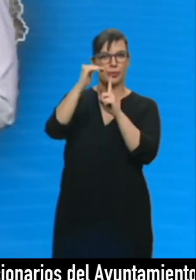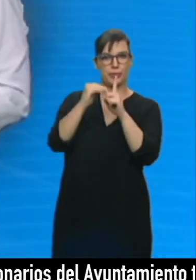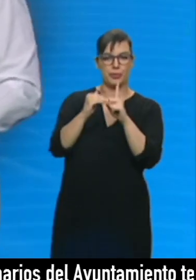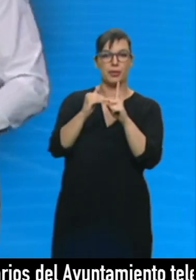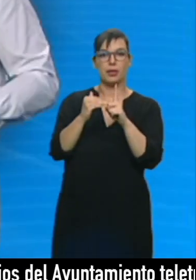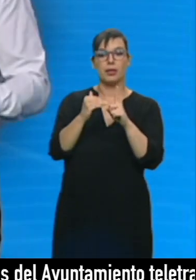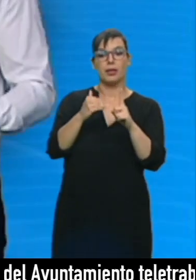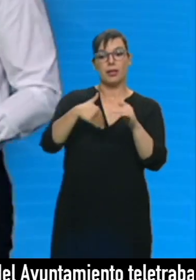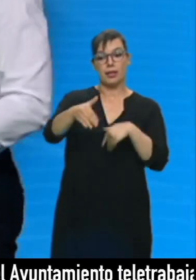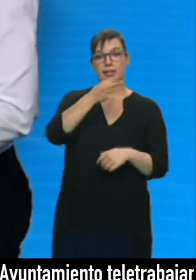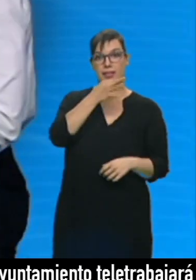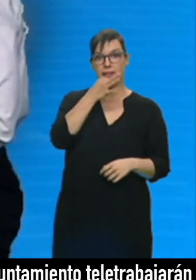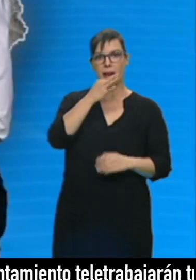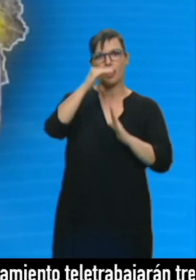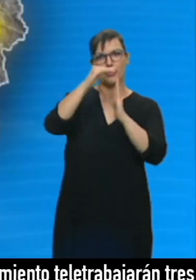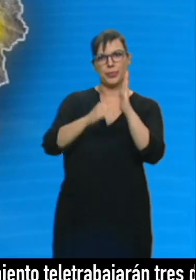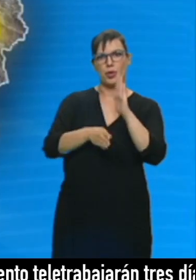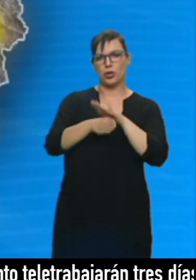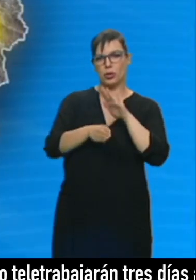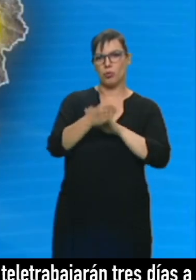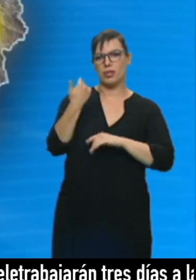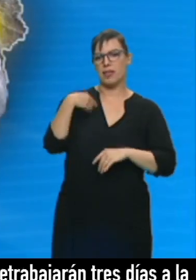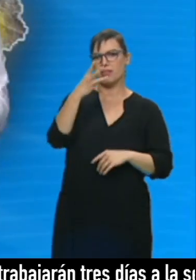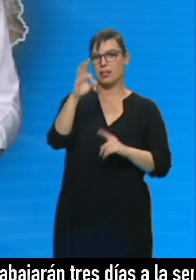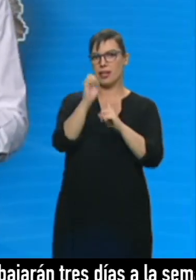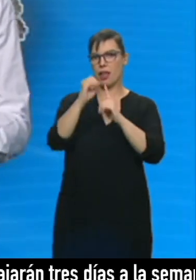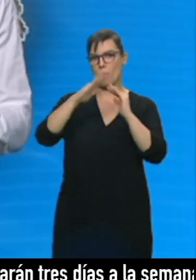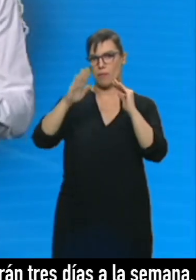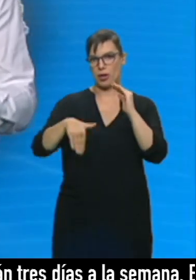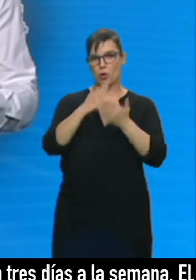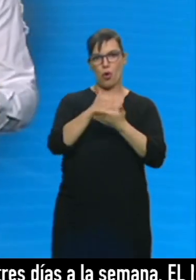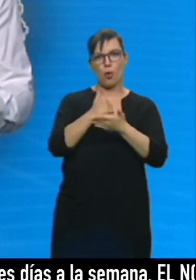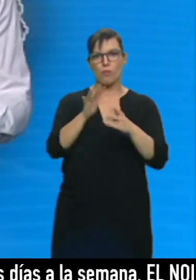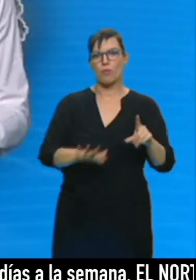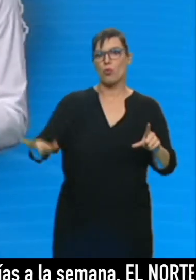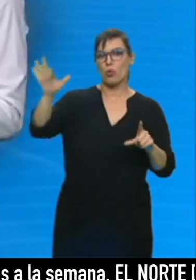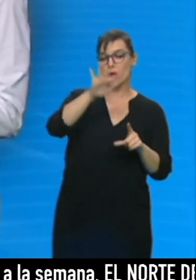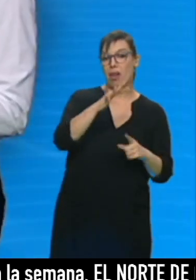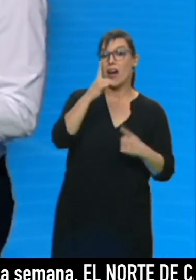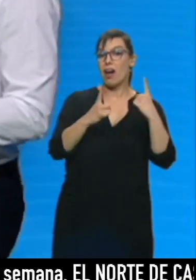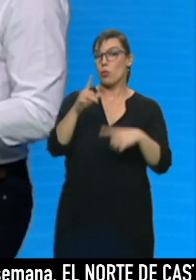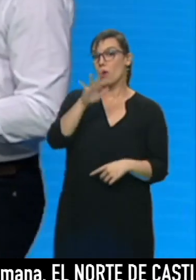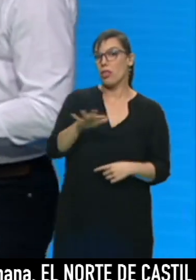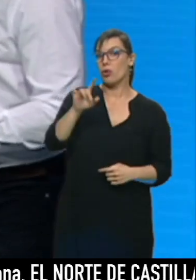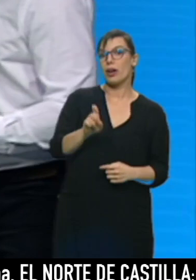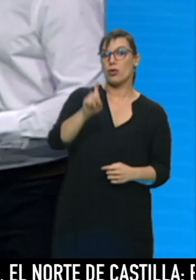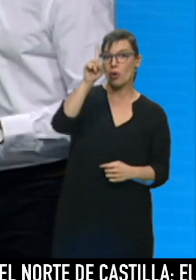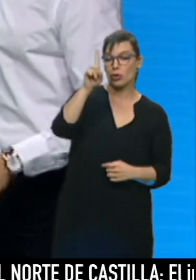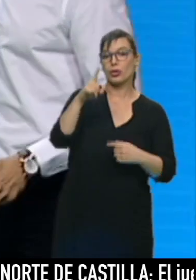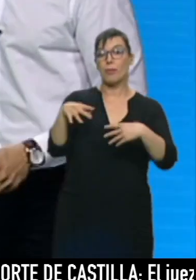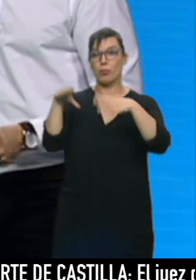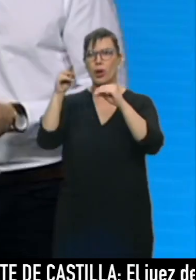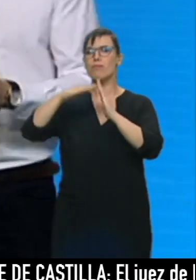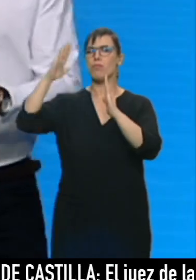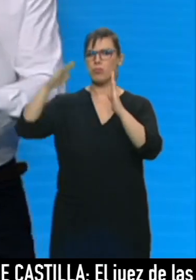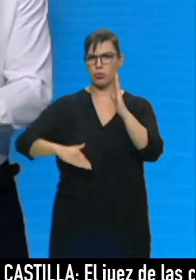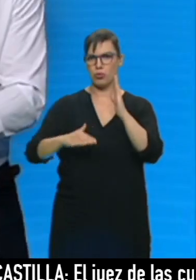y esta tarde lo seguirán haciendo. Ya nos quedamos por debajo de los 30 grados en toda la comunidad. Incluso bajan más todavía en zonas del norte y en Burgos, donde nos